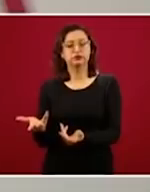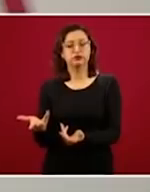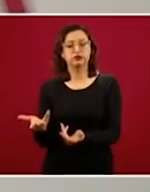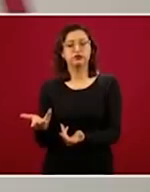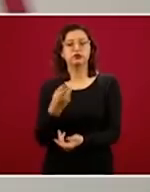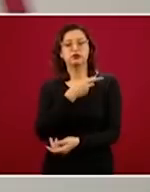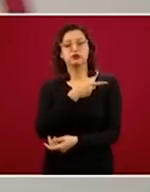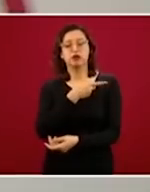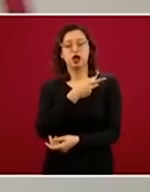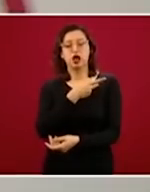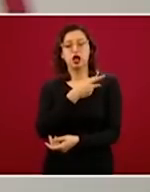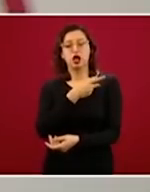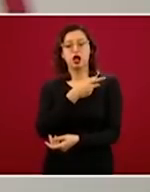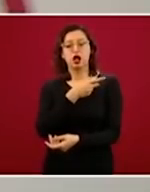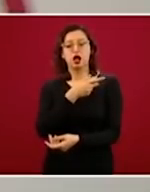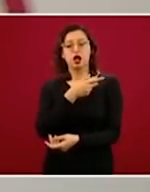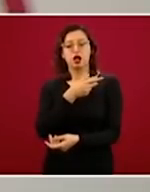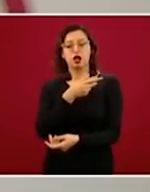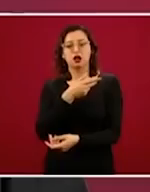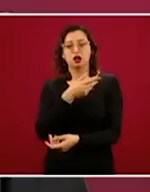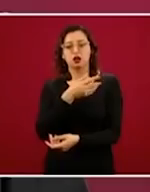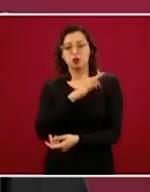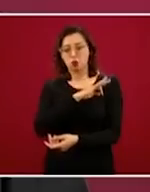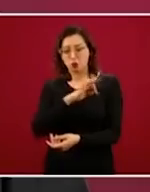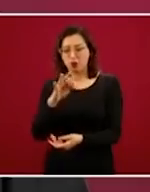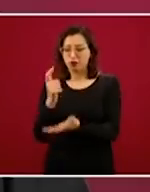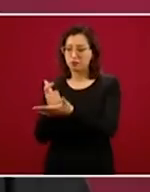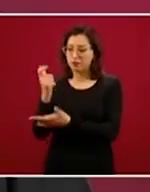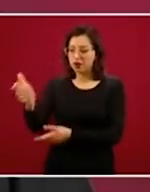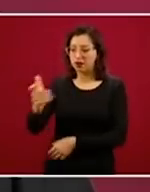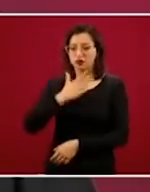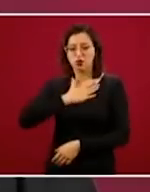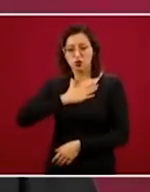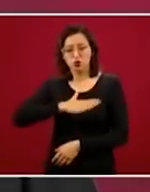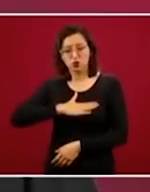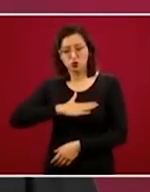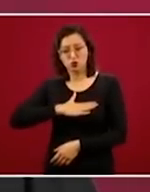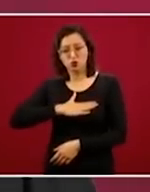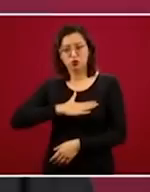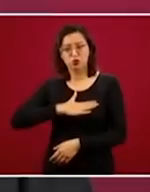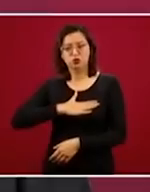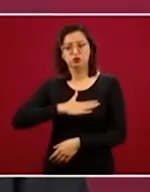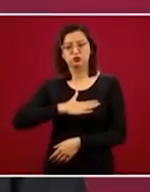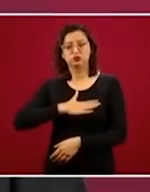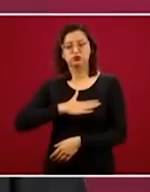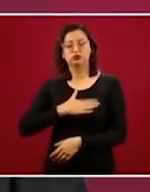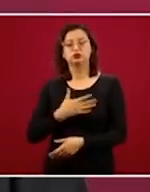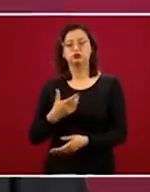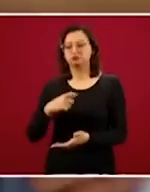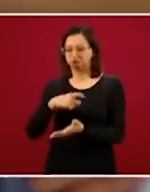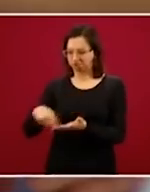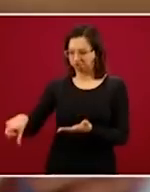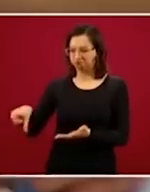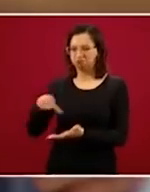puedan recibir precios justos por su producción